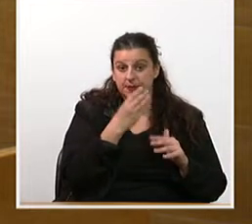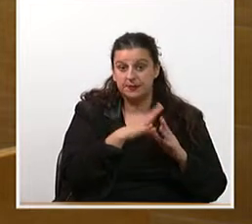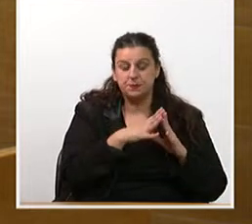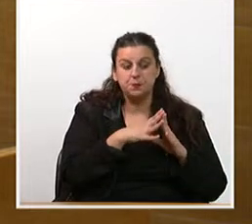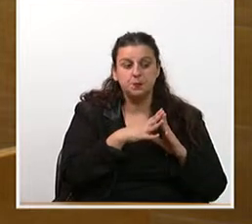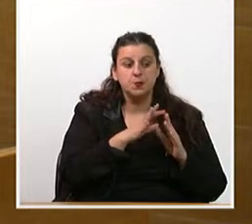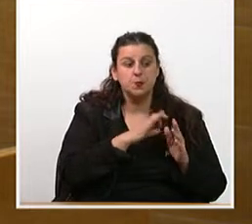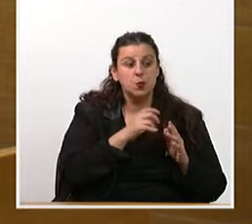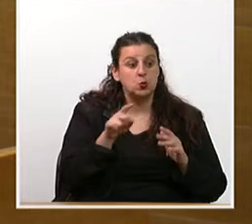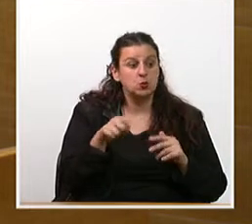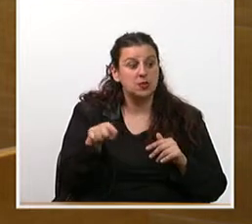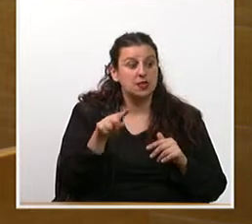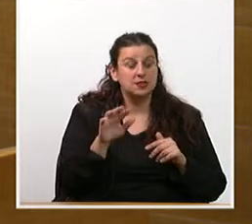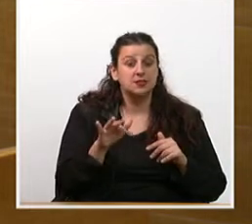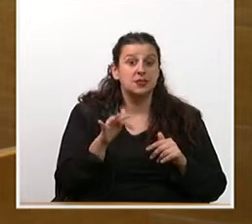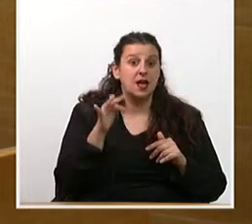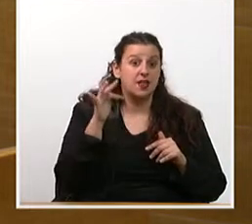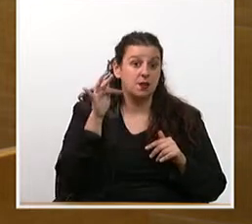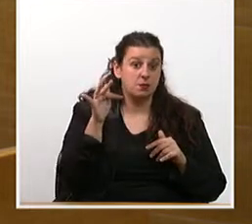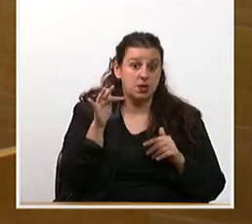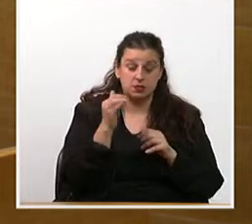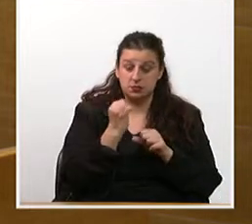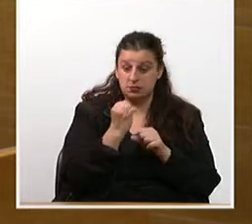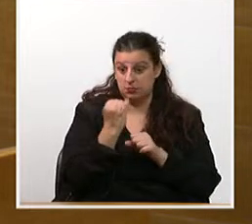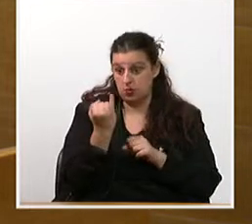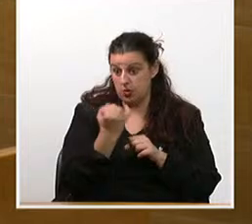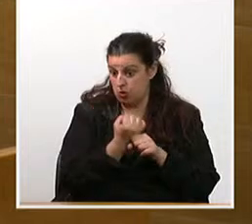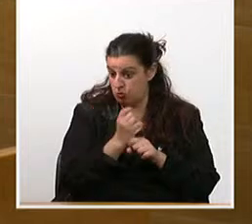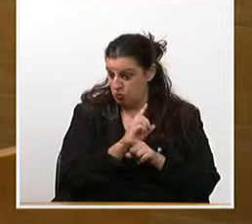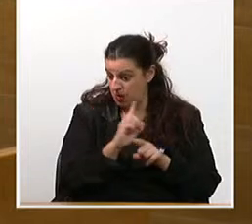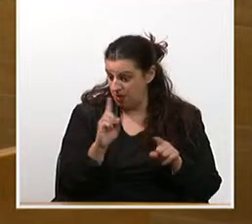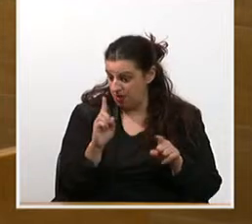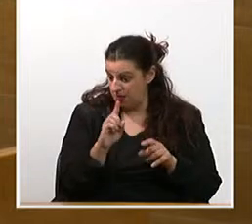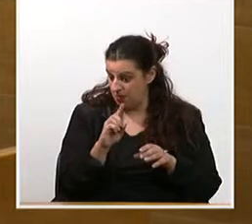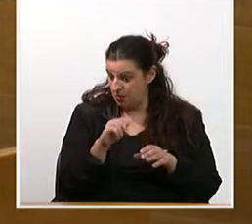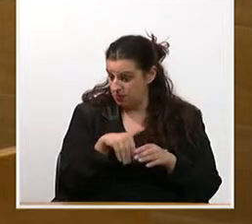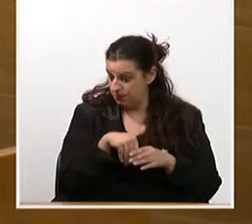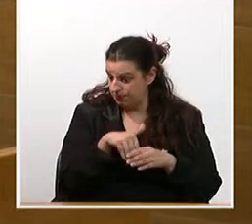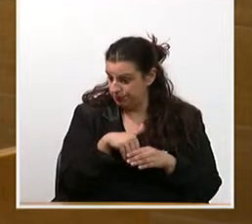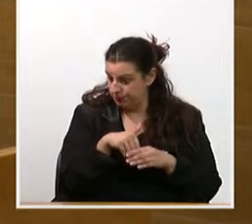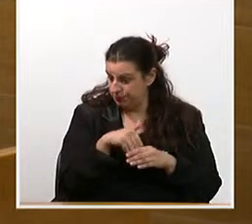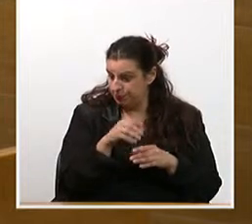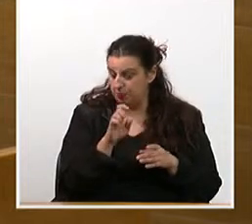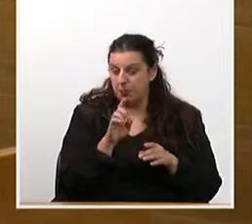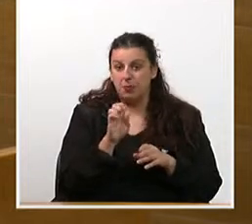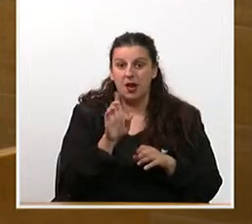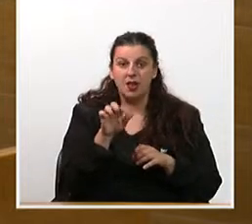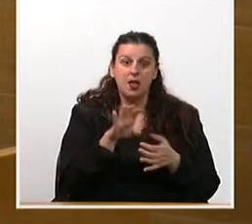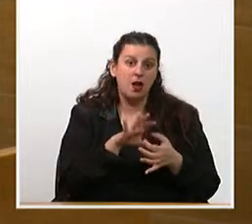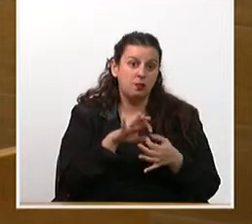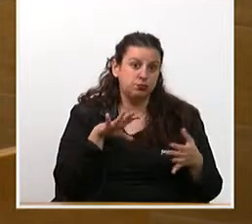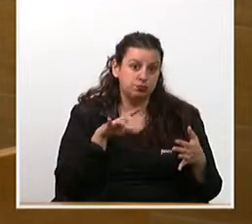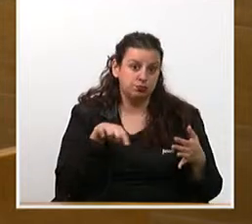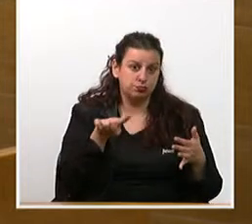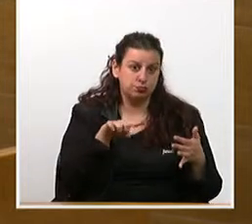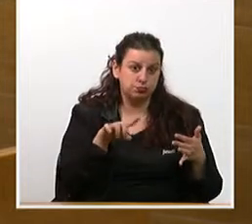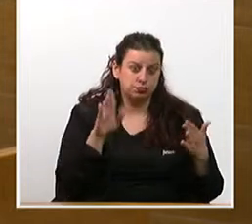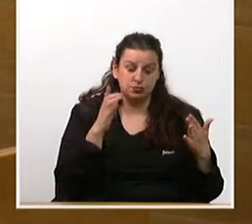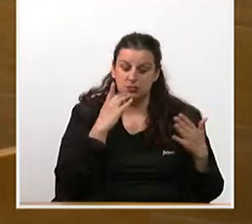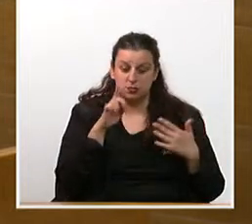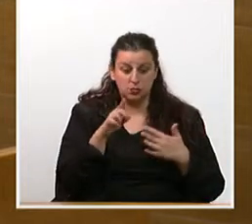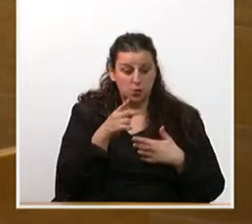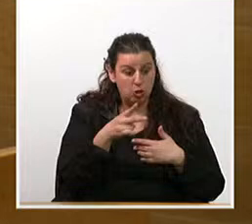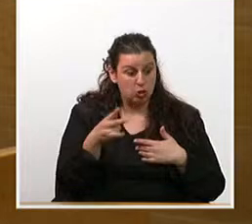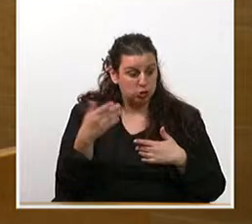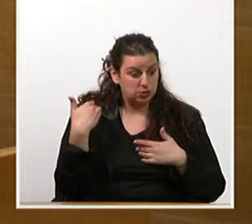ustedes además no se dedicarían a hacer demagogia como si esto no fuera con ustedes Bueno si usted a las dos semanas de